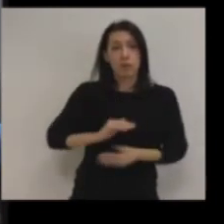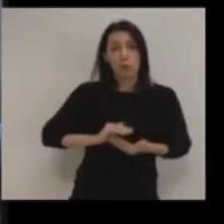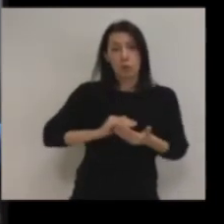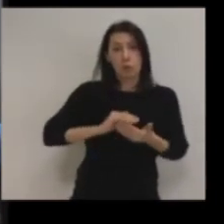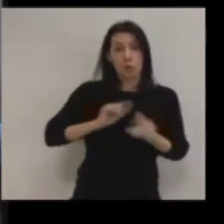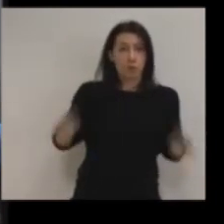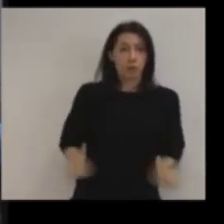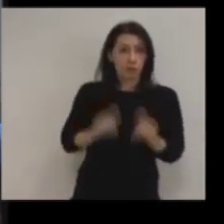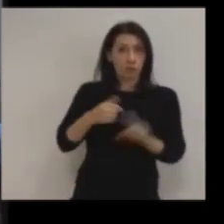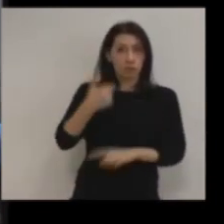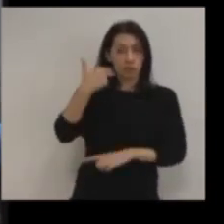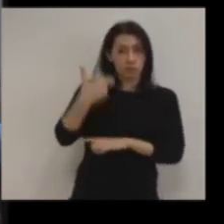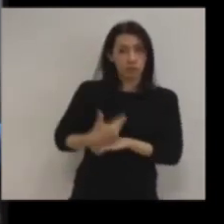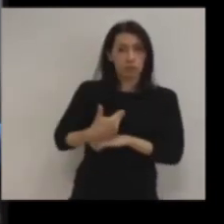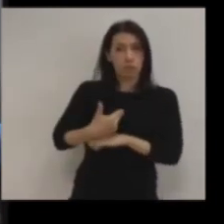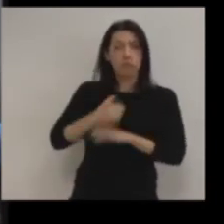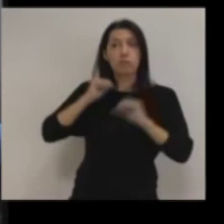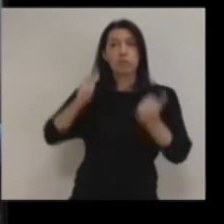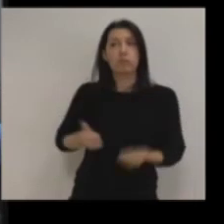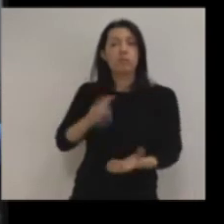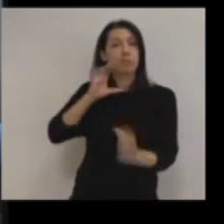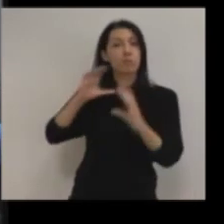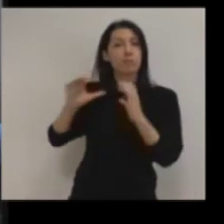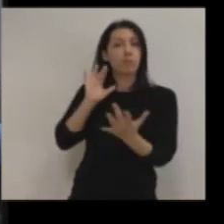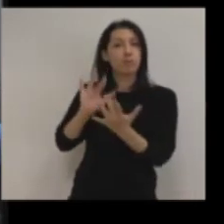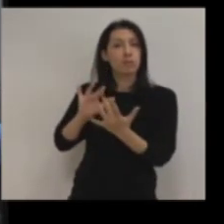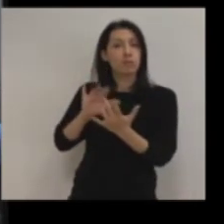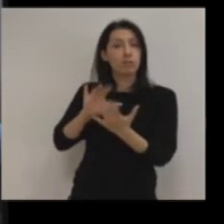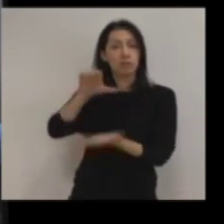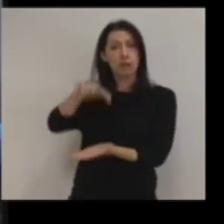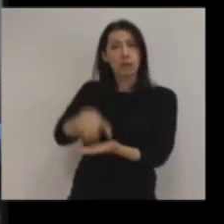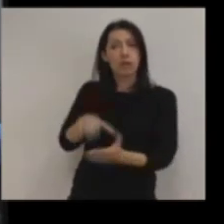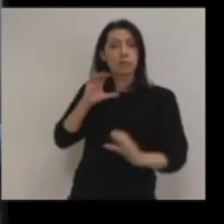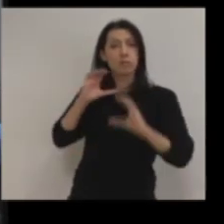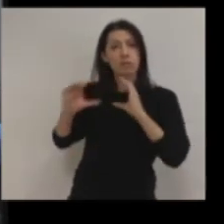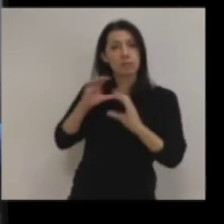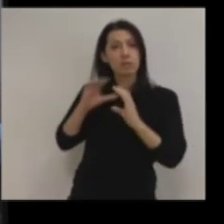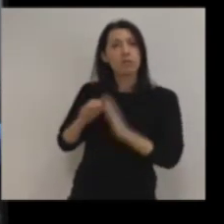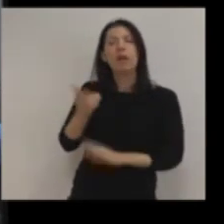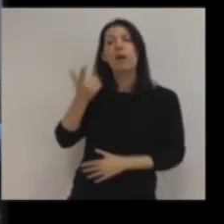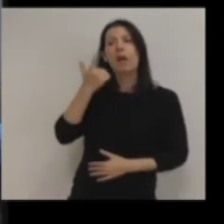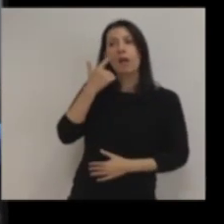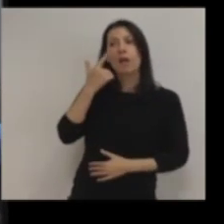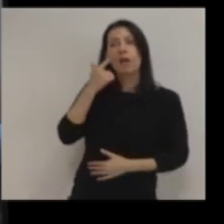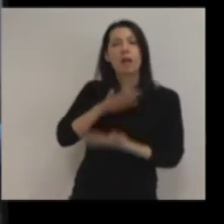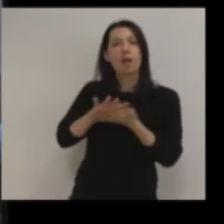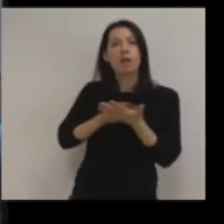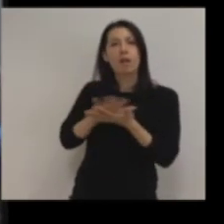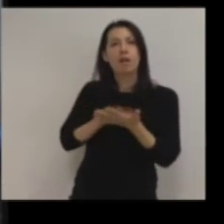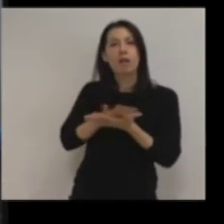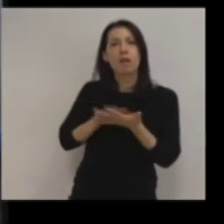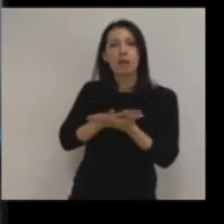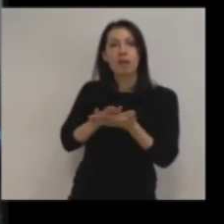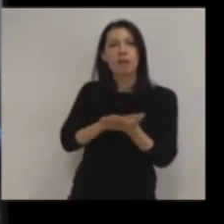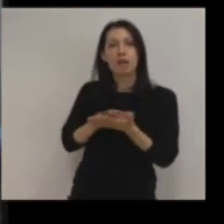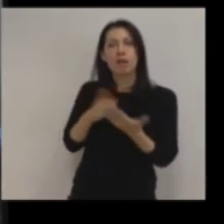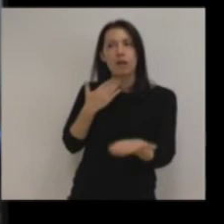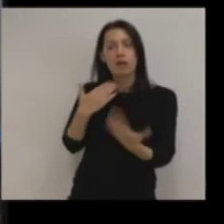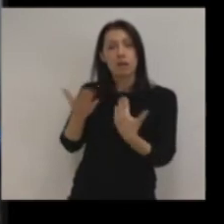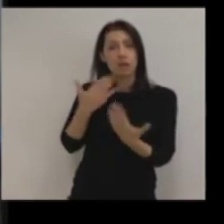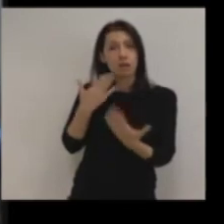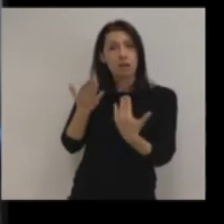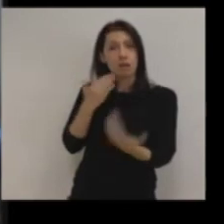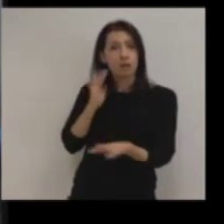ordenadores y comunicar de esta forma con el centro y explorar y hablar, interactuando, como tú has